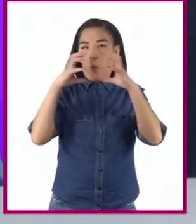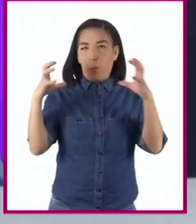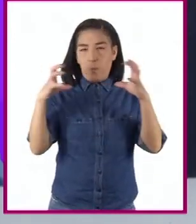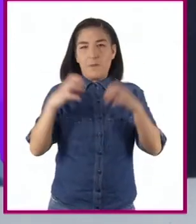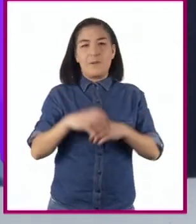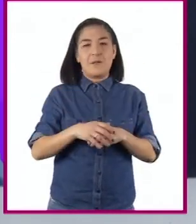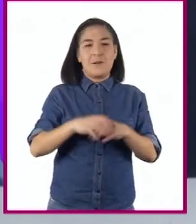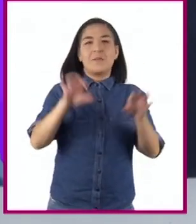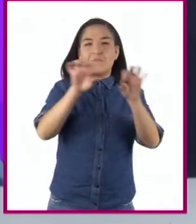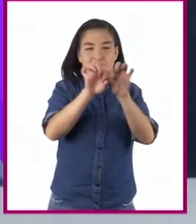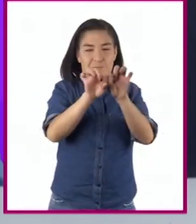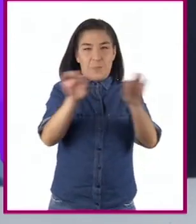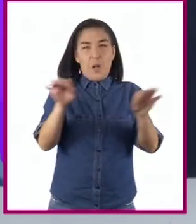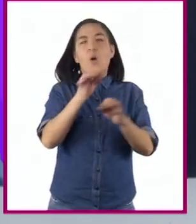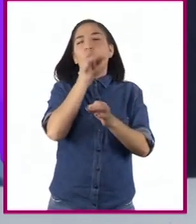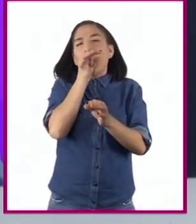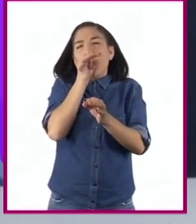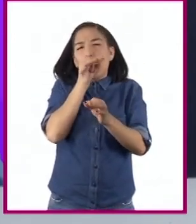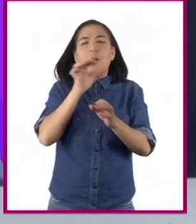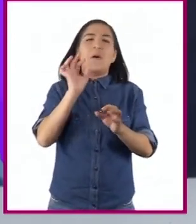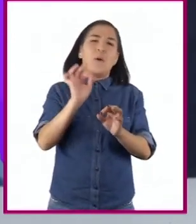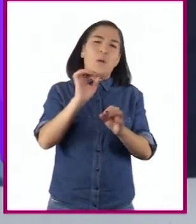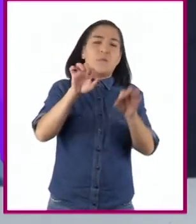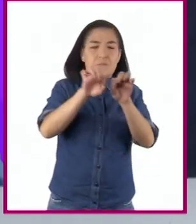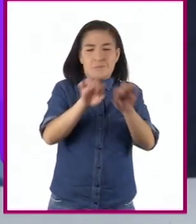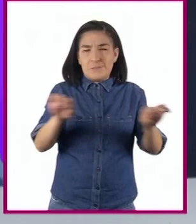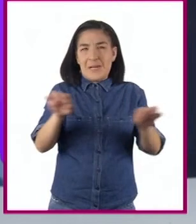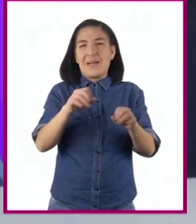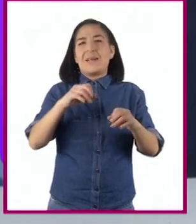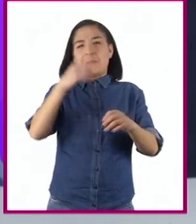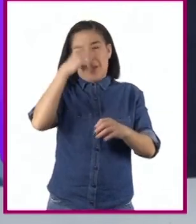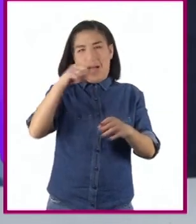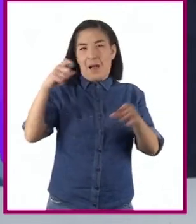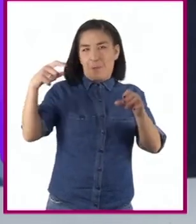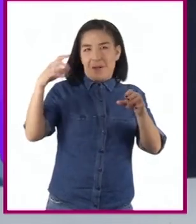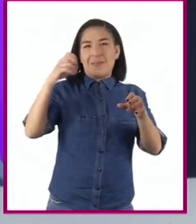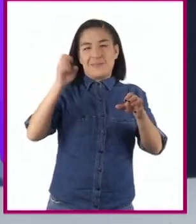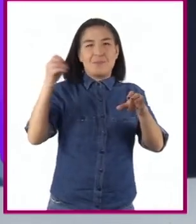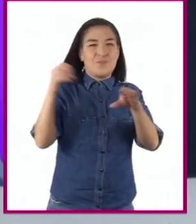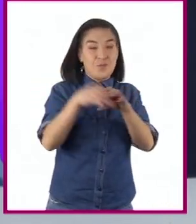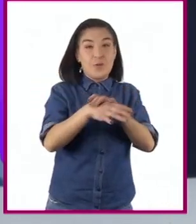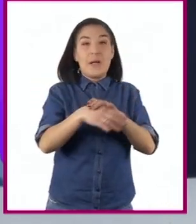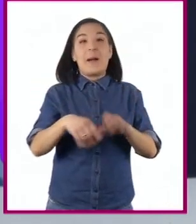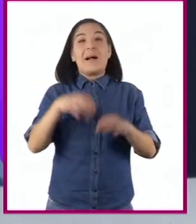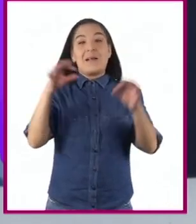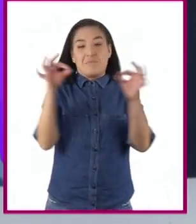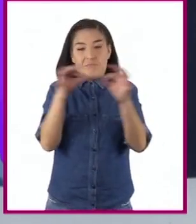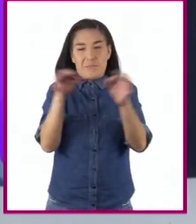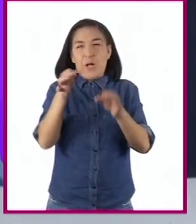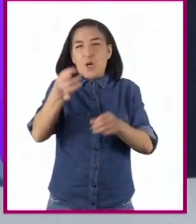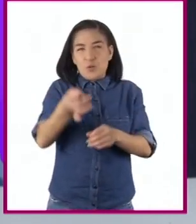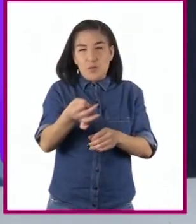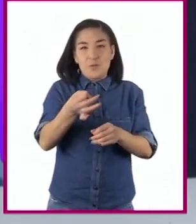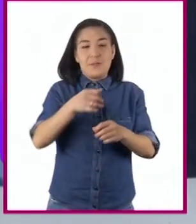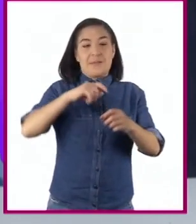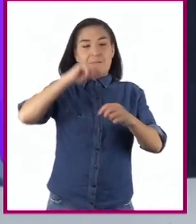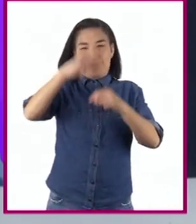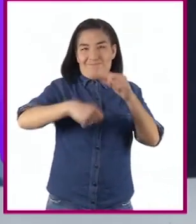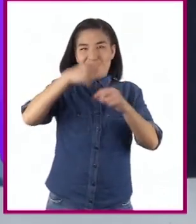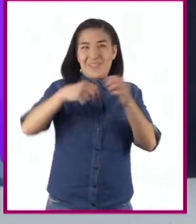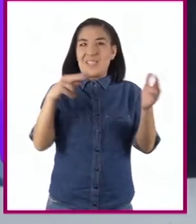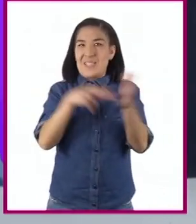manguera delgada o popotes, ligas pequeñas, cinta de electricista,